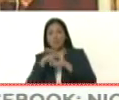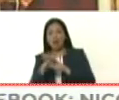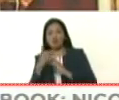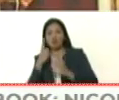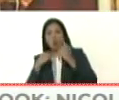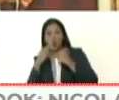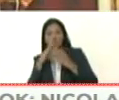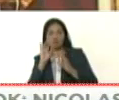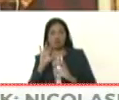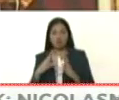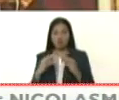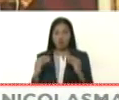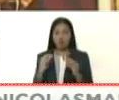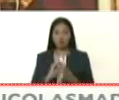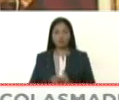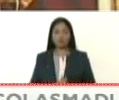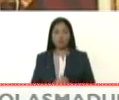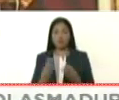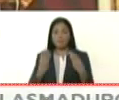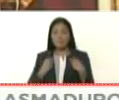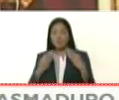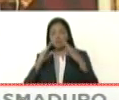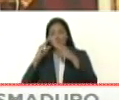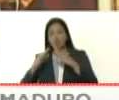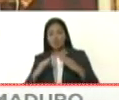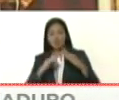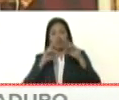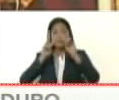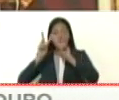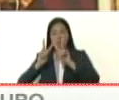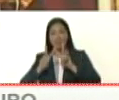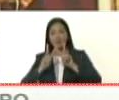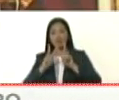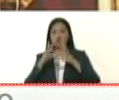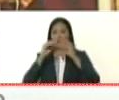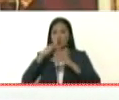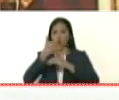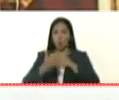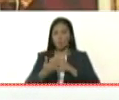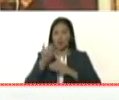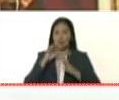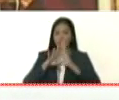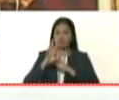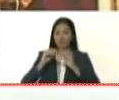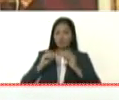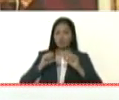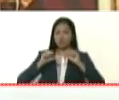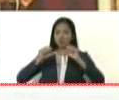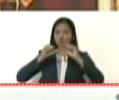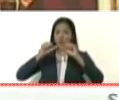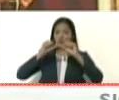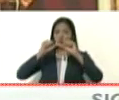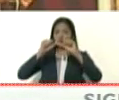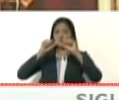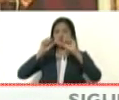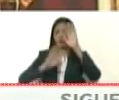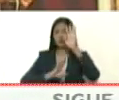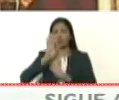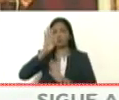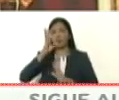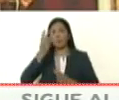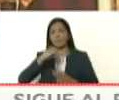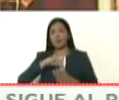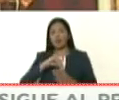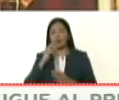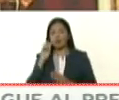tricolor, vivienda Venezuela, todos los planes en función de avanzar, avanzar y avanzar. Bueno,